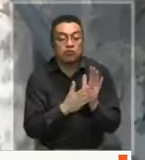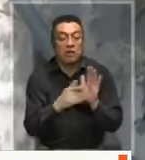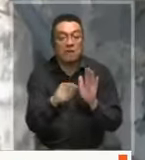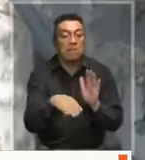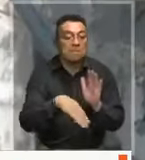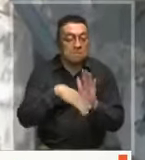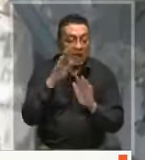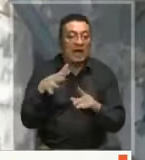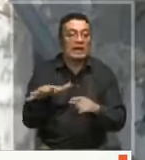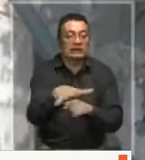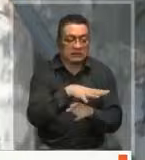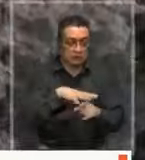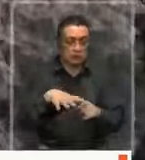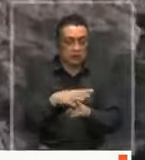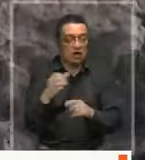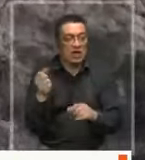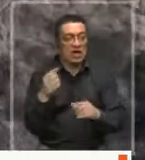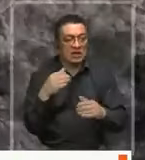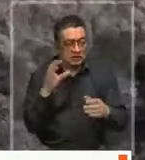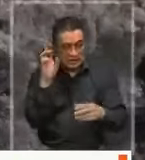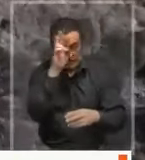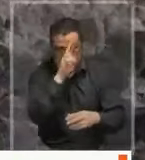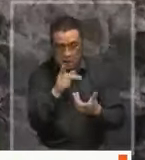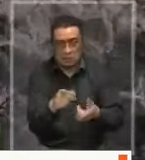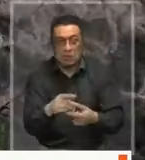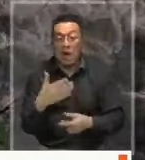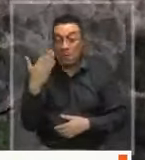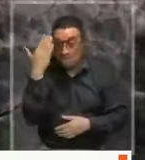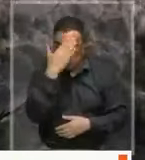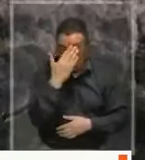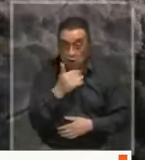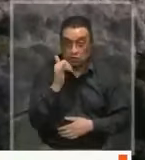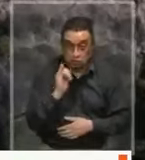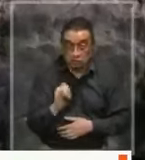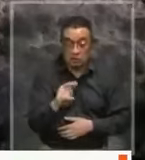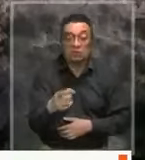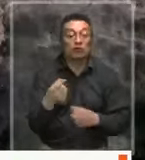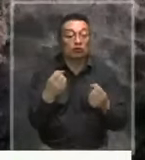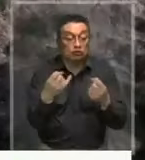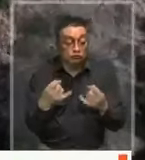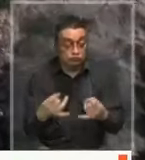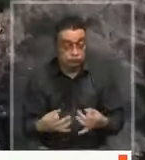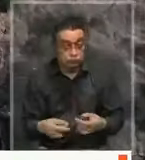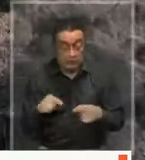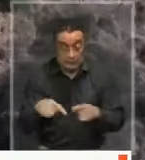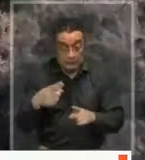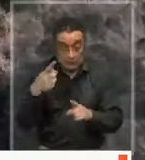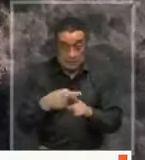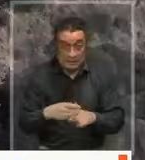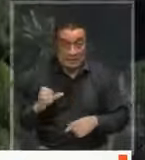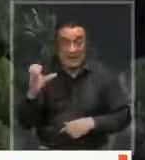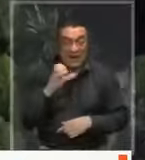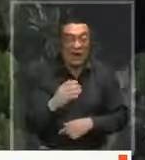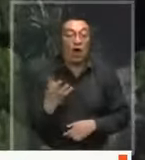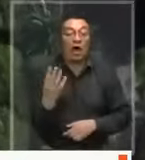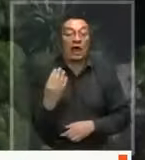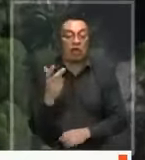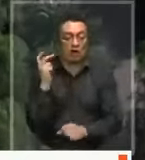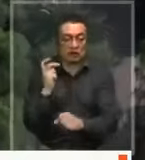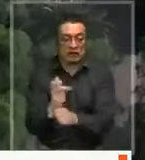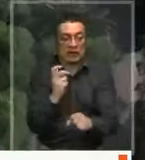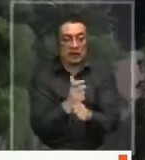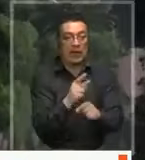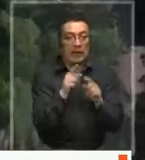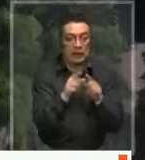de situaciones anómalas. ¿Y cómo no va a preocupar si, según sus propias cifras, este mes de enero van 14 asaltos de esta